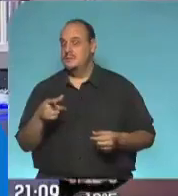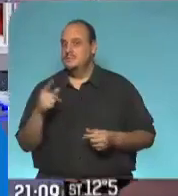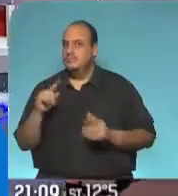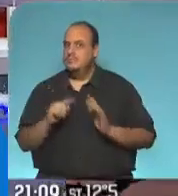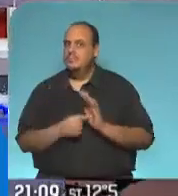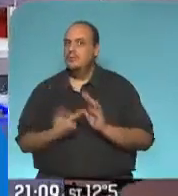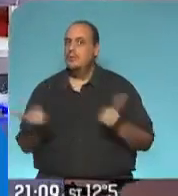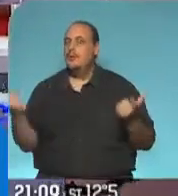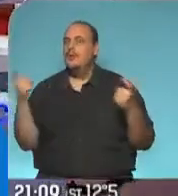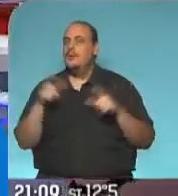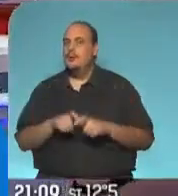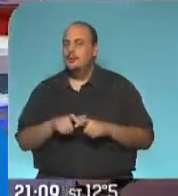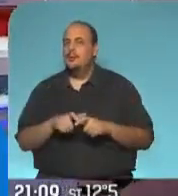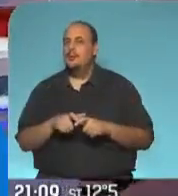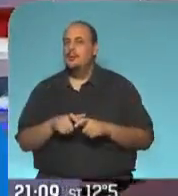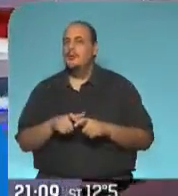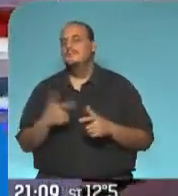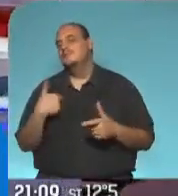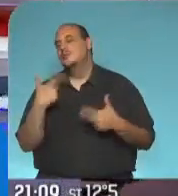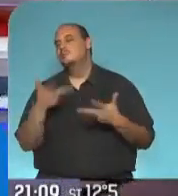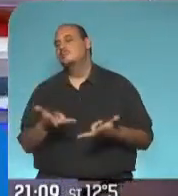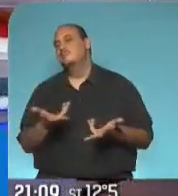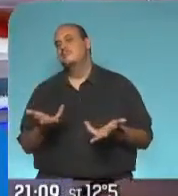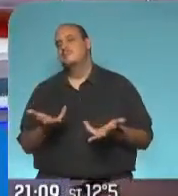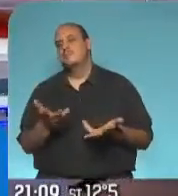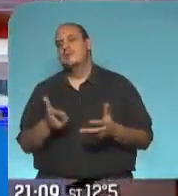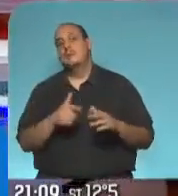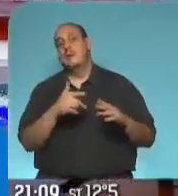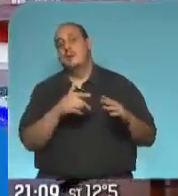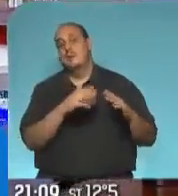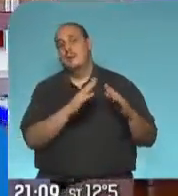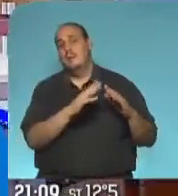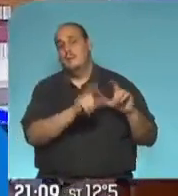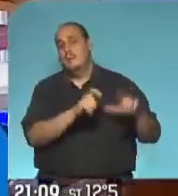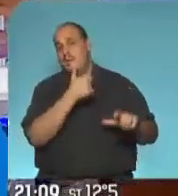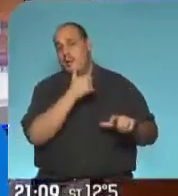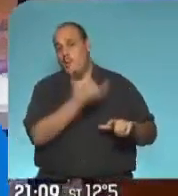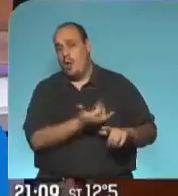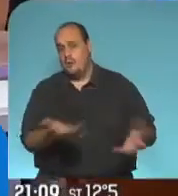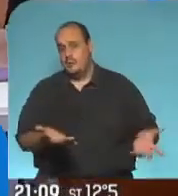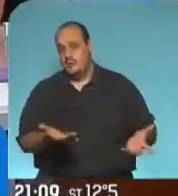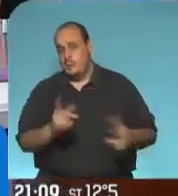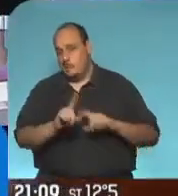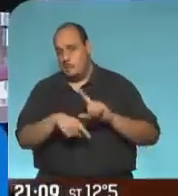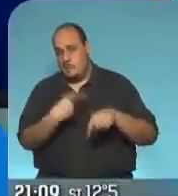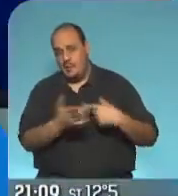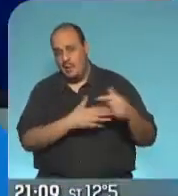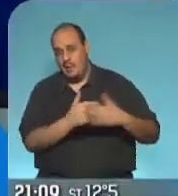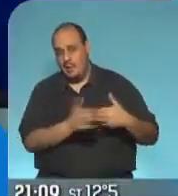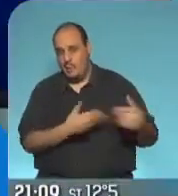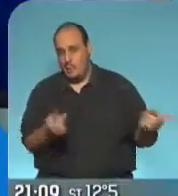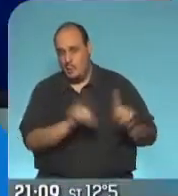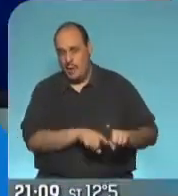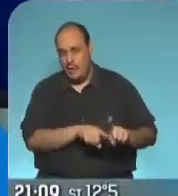una reunión para tratar de, yo lo iba a decir más vulgarmente, para que los vecinos tengan agua Sí, para directamente. que, claro. Recién mañana empiezan las obras